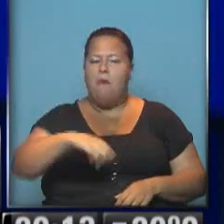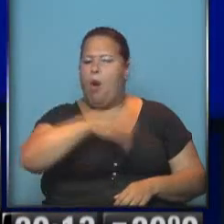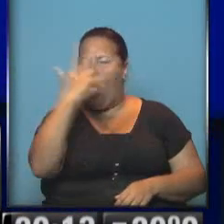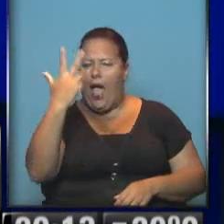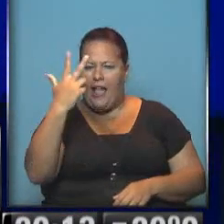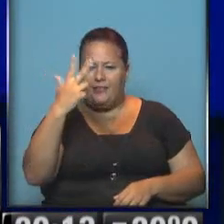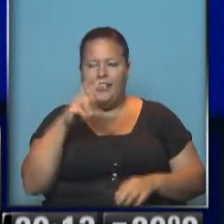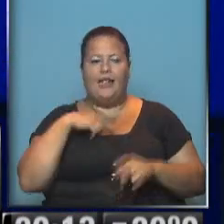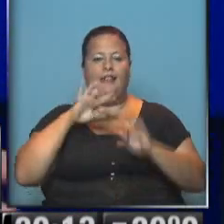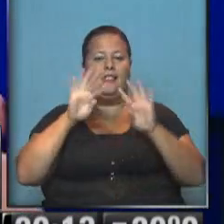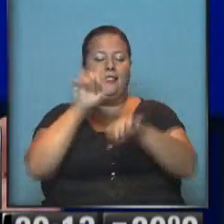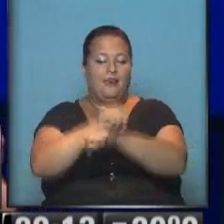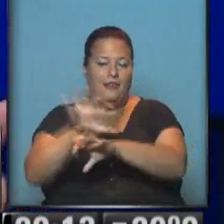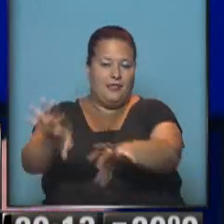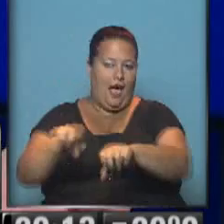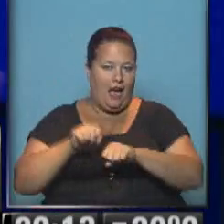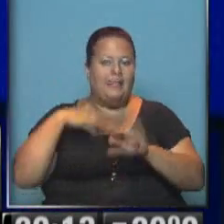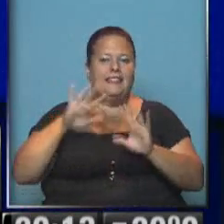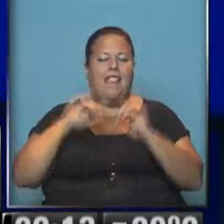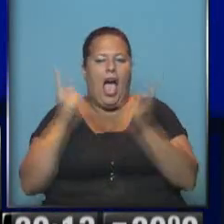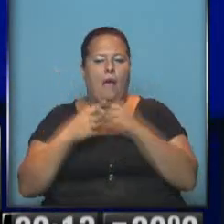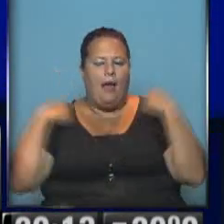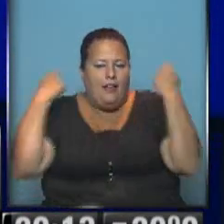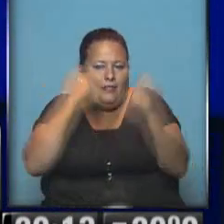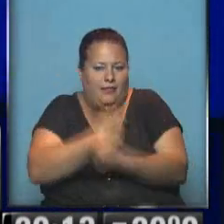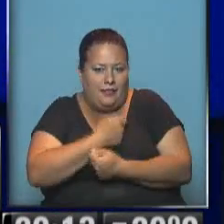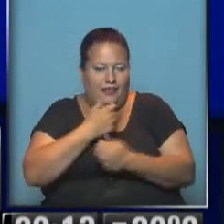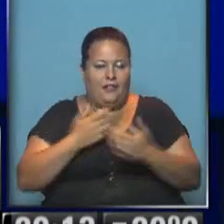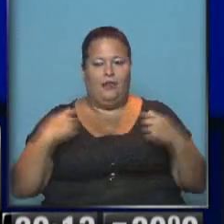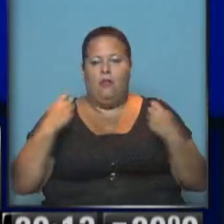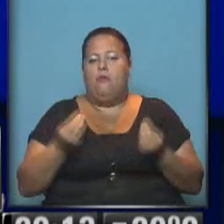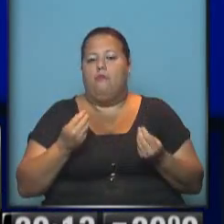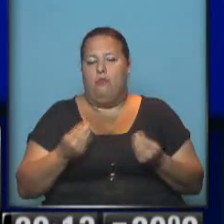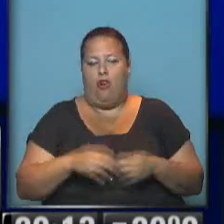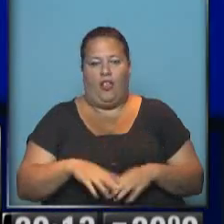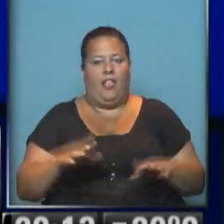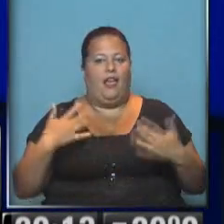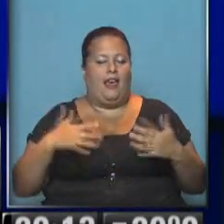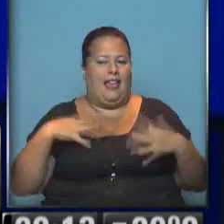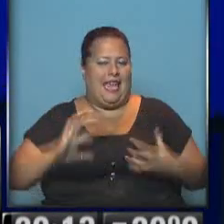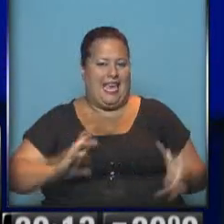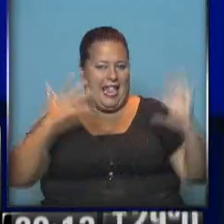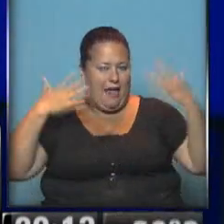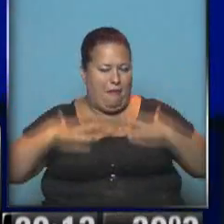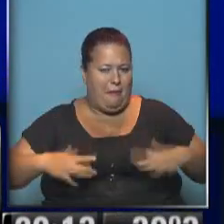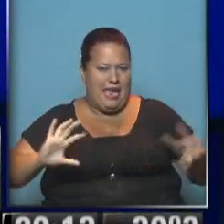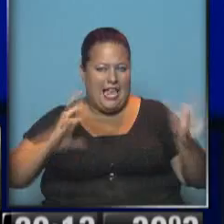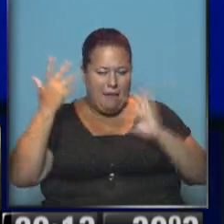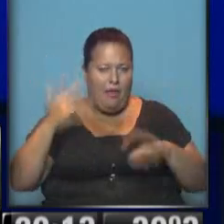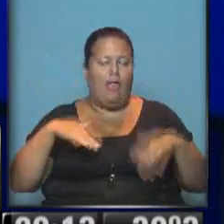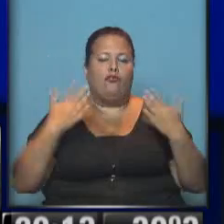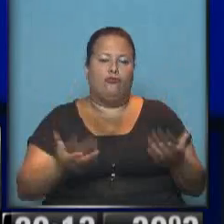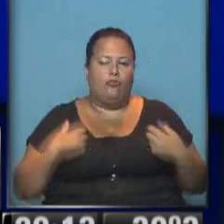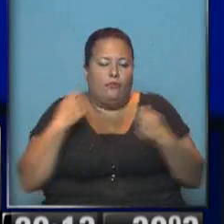mañana del calabozo, que yo estaba envuelta en una manta porque estaba absolutamente quemada. Entonces